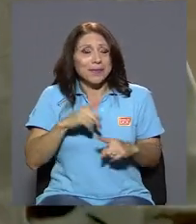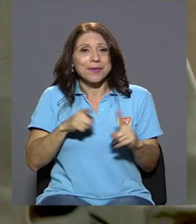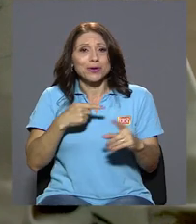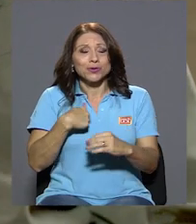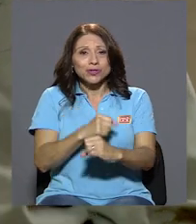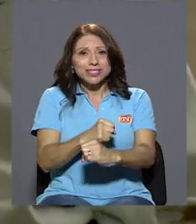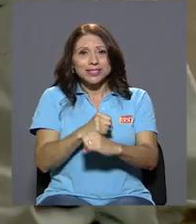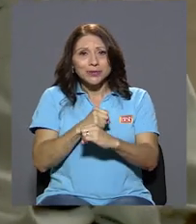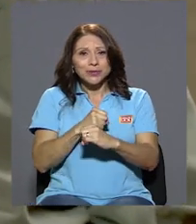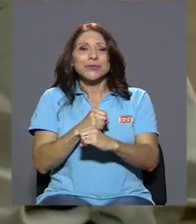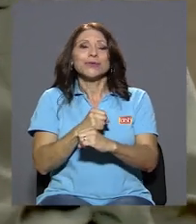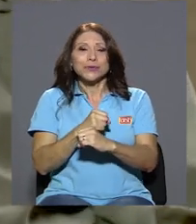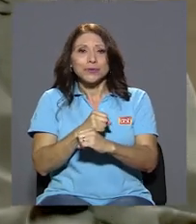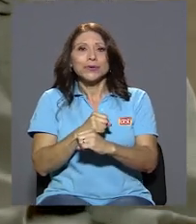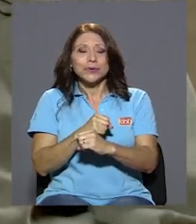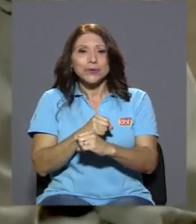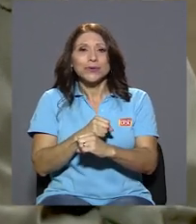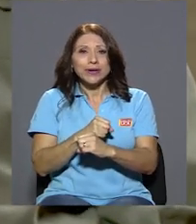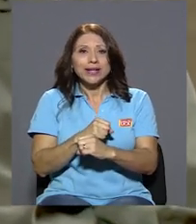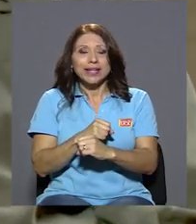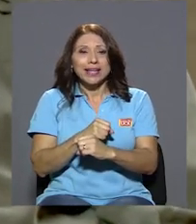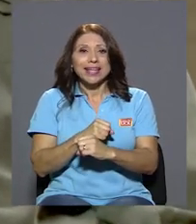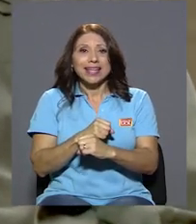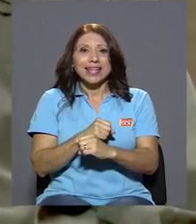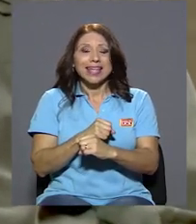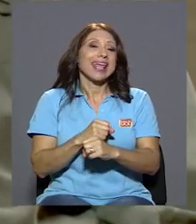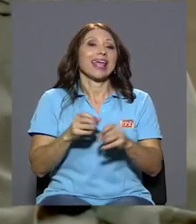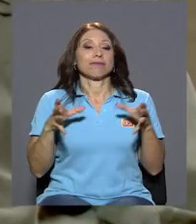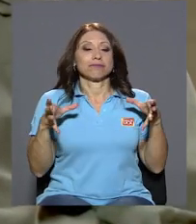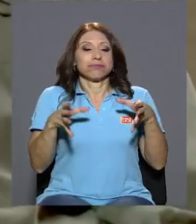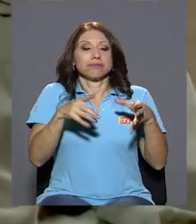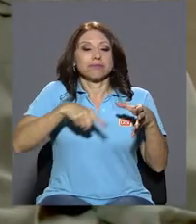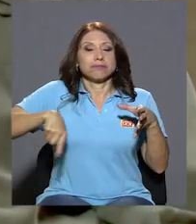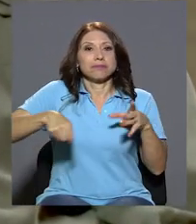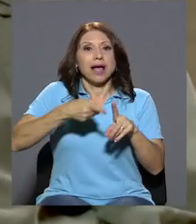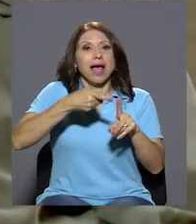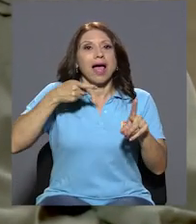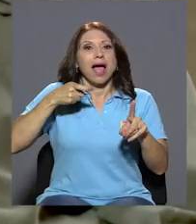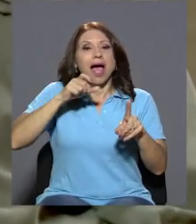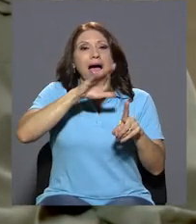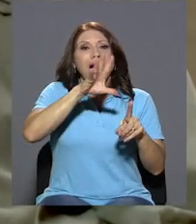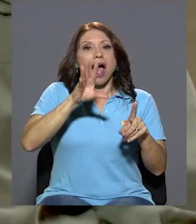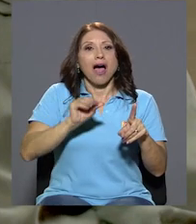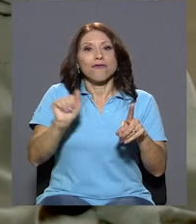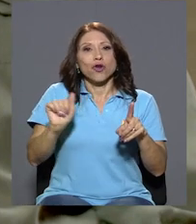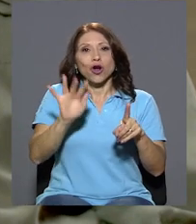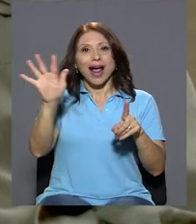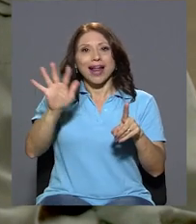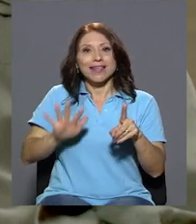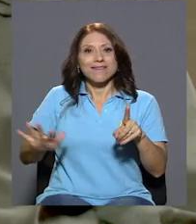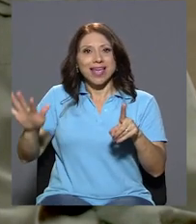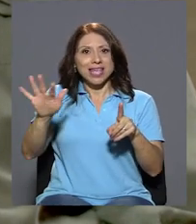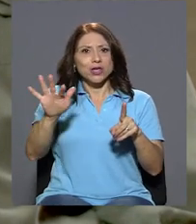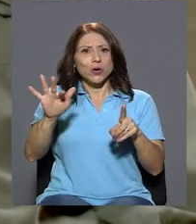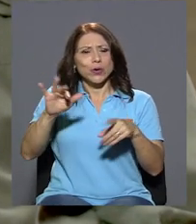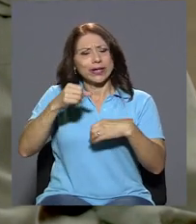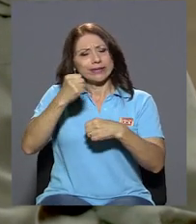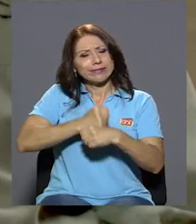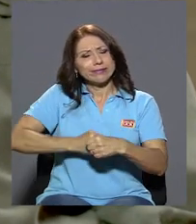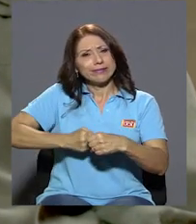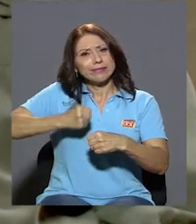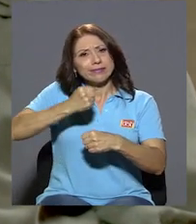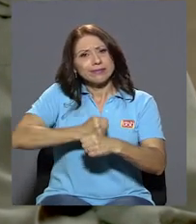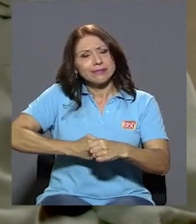pero estoy seguro que qué es héctor afrocaribeño hizo un aporte en la